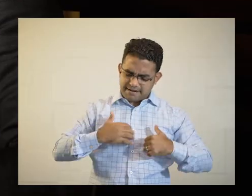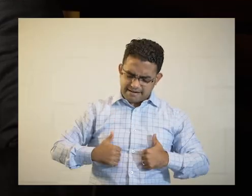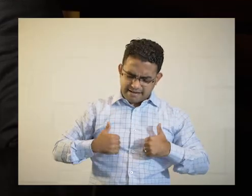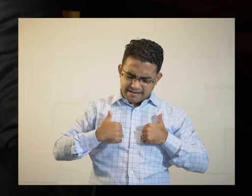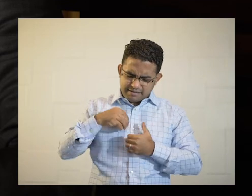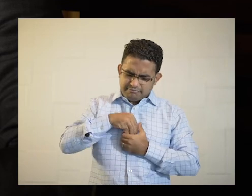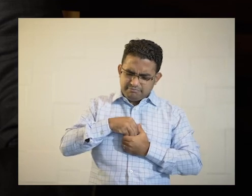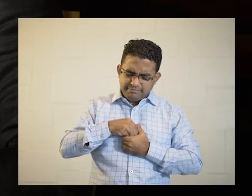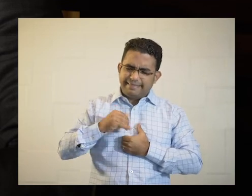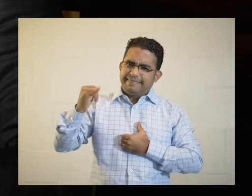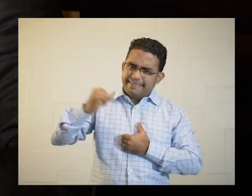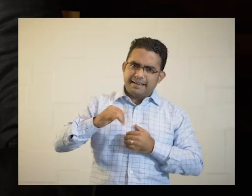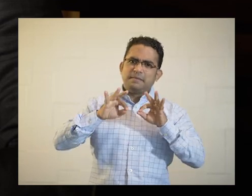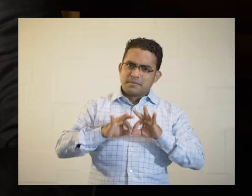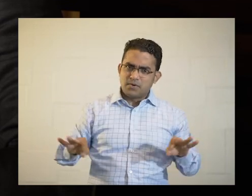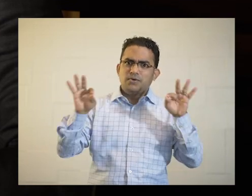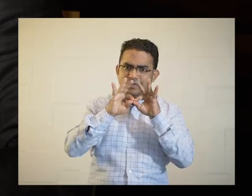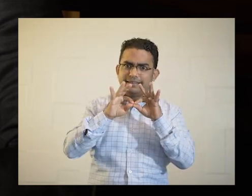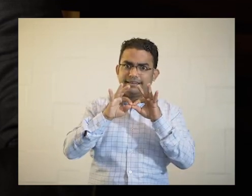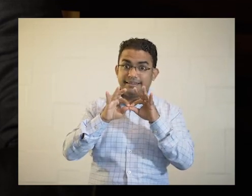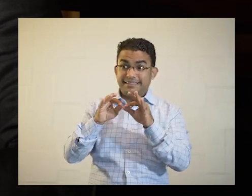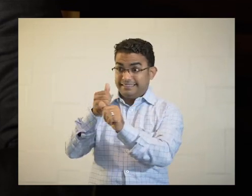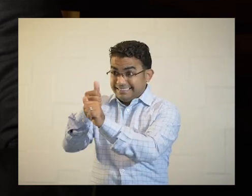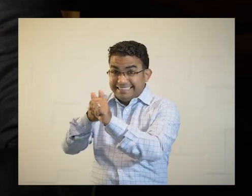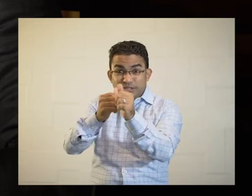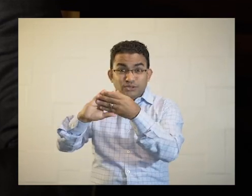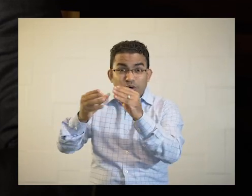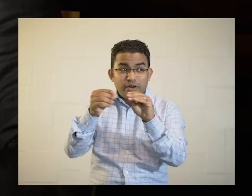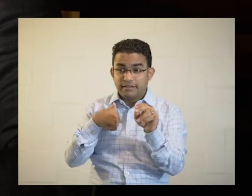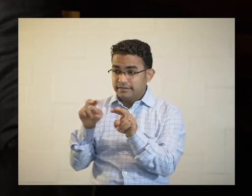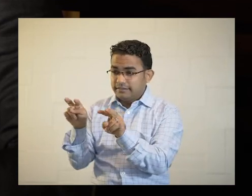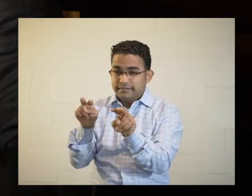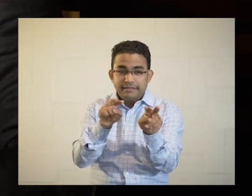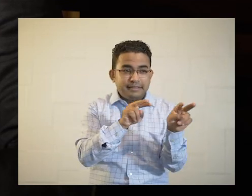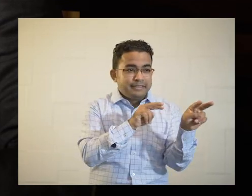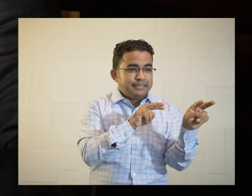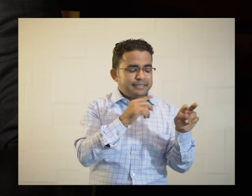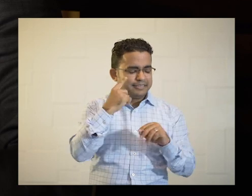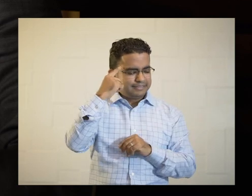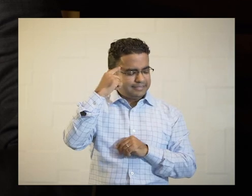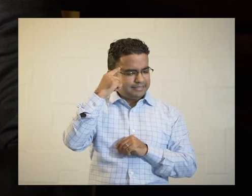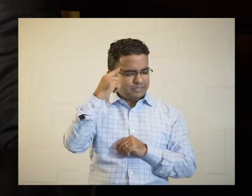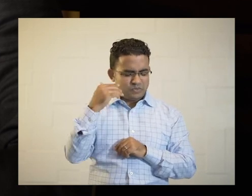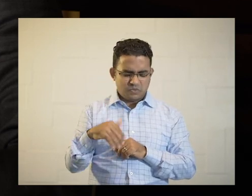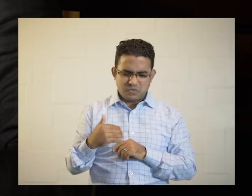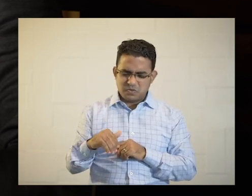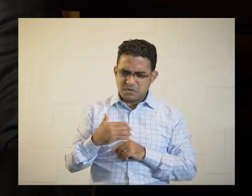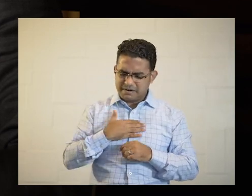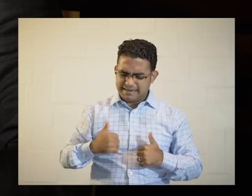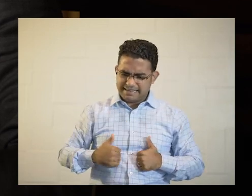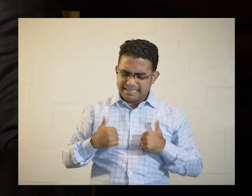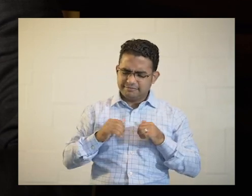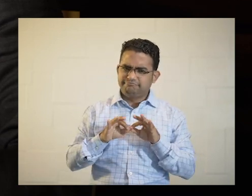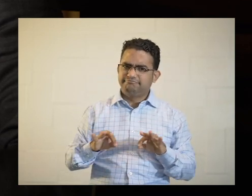Cuando miro a los protagonistas de estas historias, veo otros yo, veo otros seres personales, con